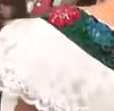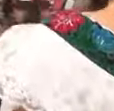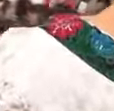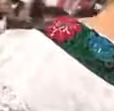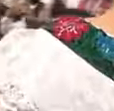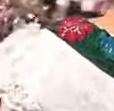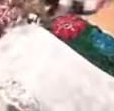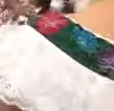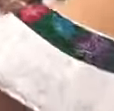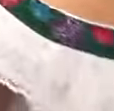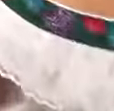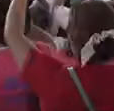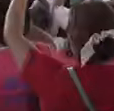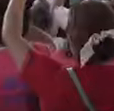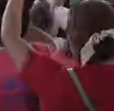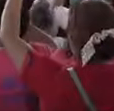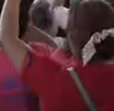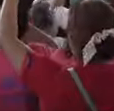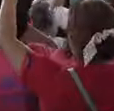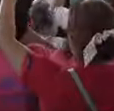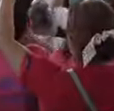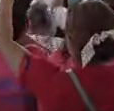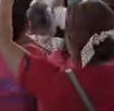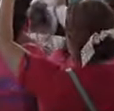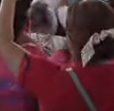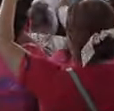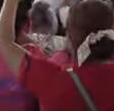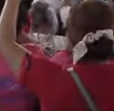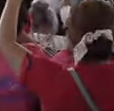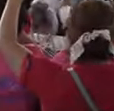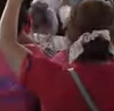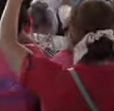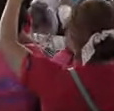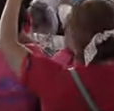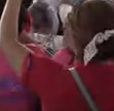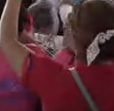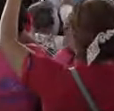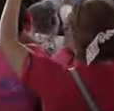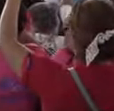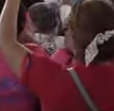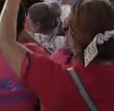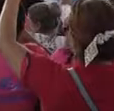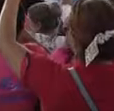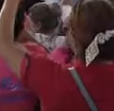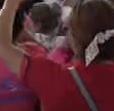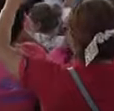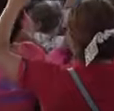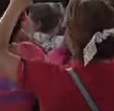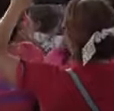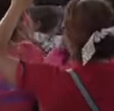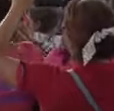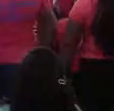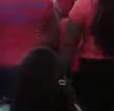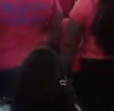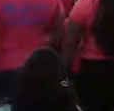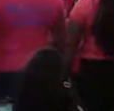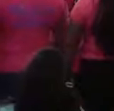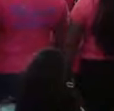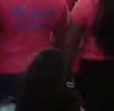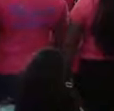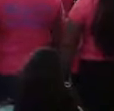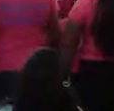Muy buenas tardes, tengan todas y todos ustedes. El Gobierno de México, a través de la Secretaría de Bienestar y el Gobierno de la Ciudad de